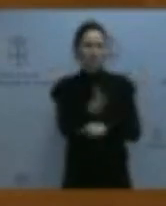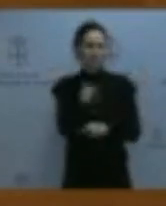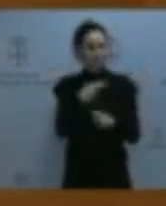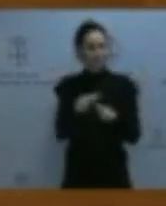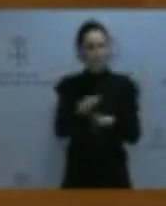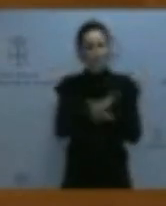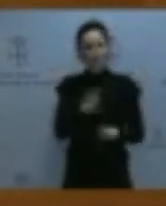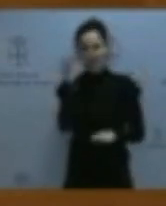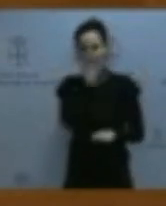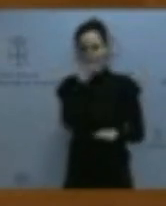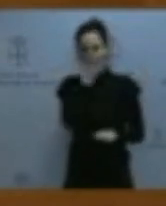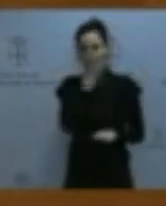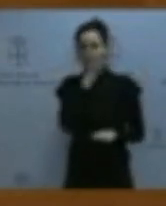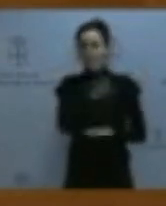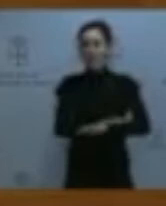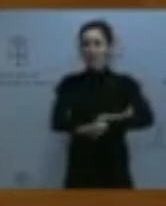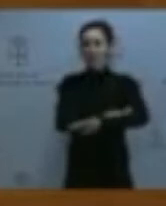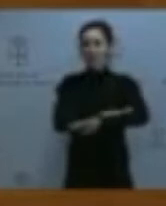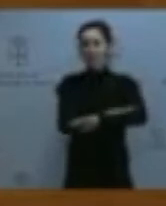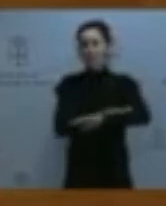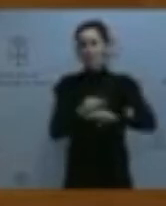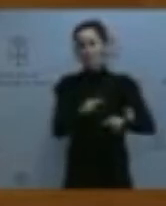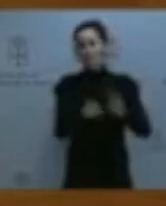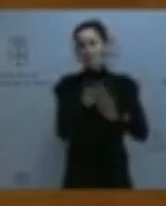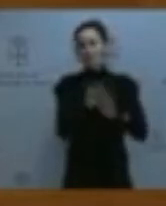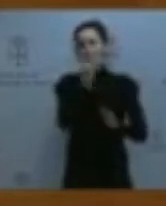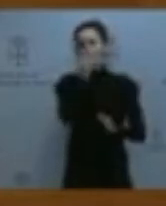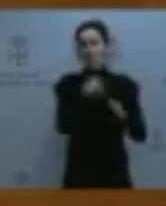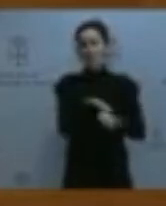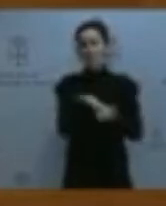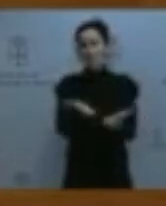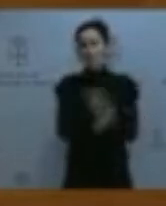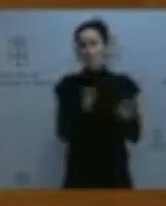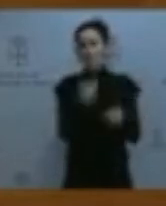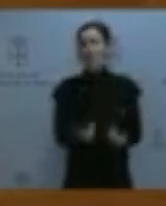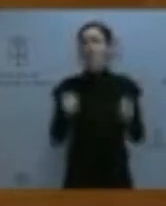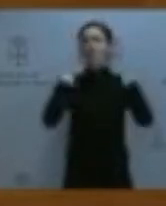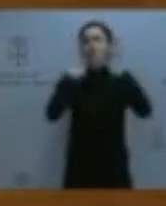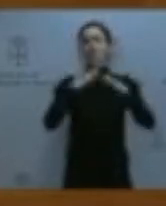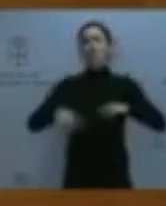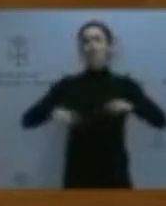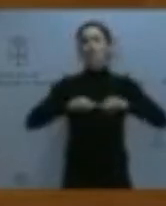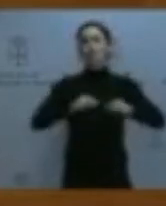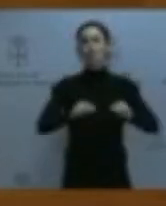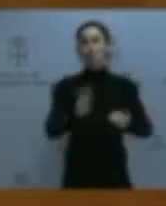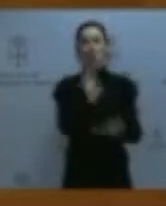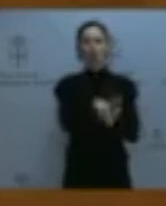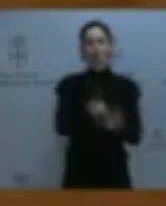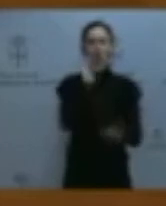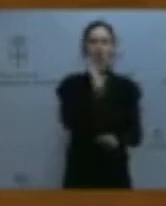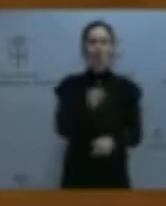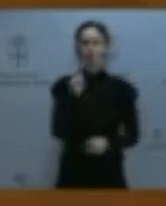les hace desconfiar de que las administraciones puedan llevar una buena gestión cuando son tanto los cargos políticos que las dirigen y que están implicados en casos de